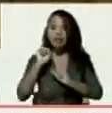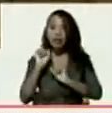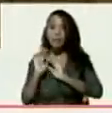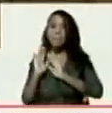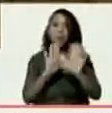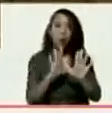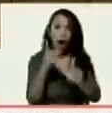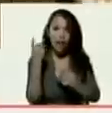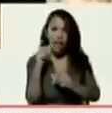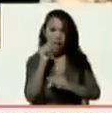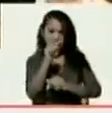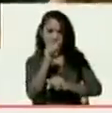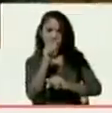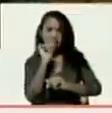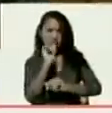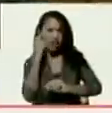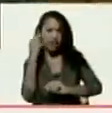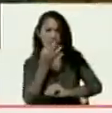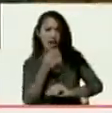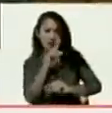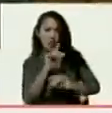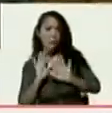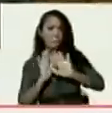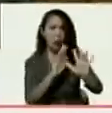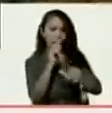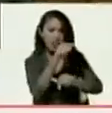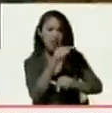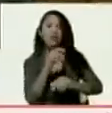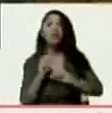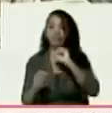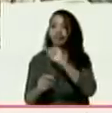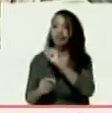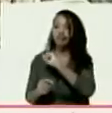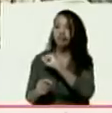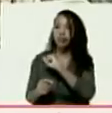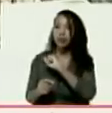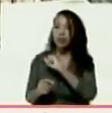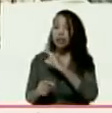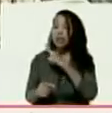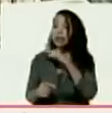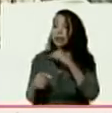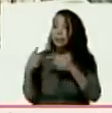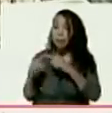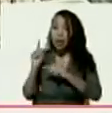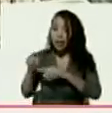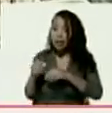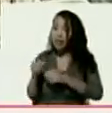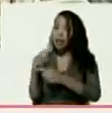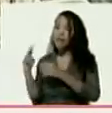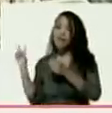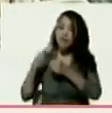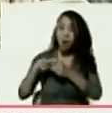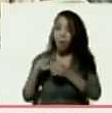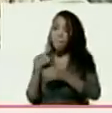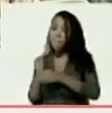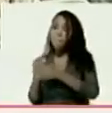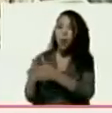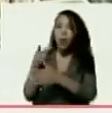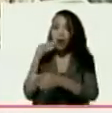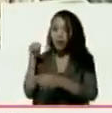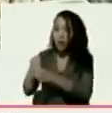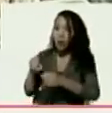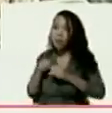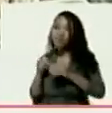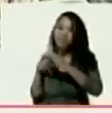O sea, eso se vio en cámara, pues. Sí. Sin embargo, al irrumpir violentamente dentro del hemiciclo del Palacio